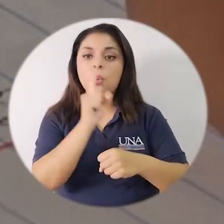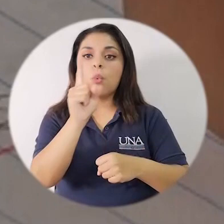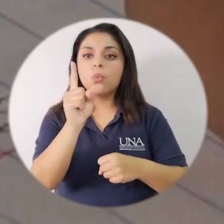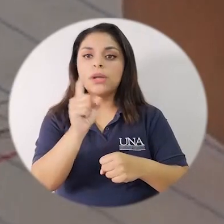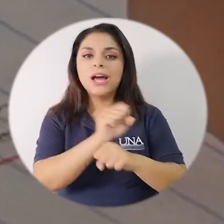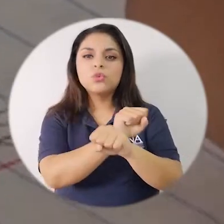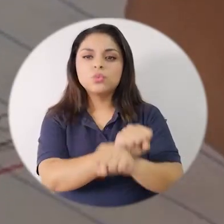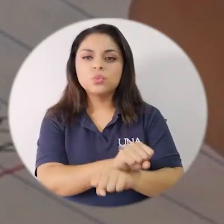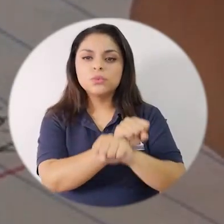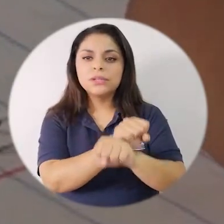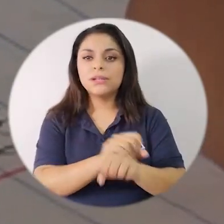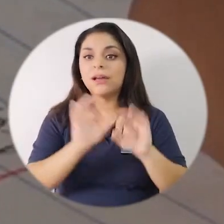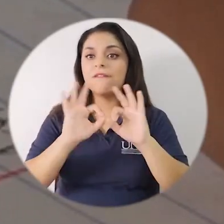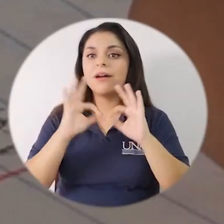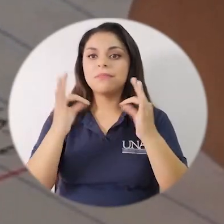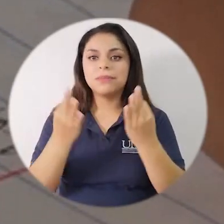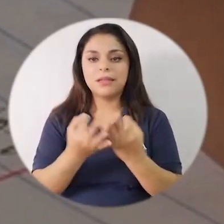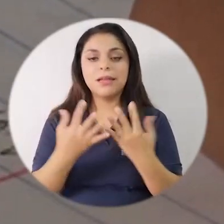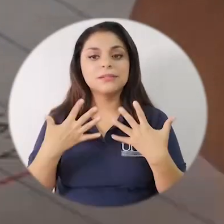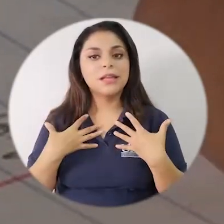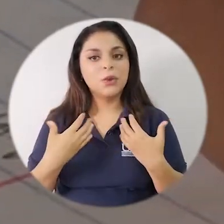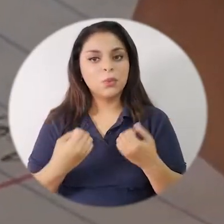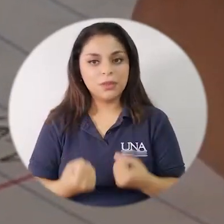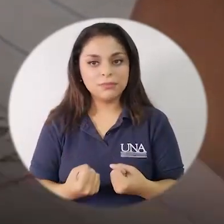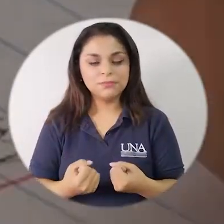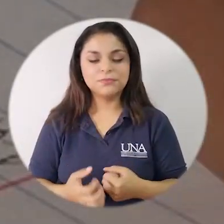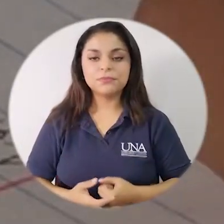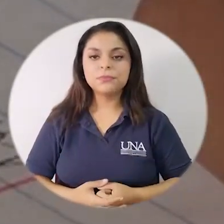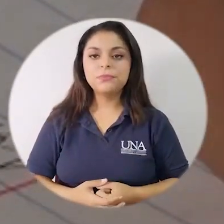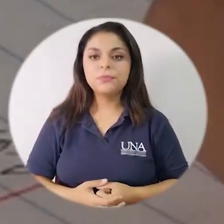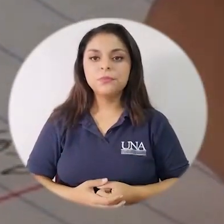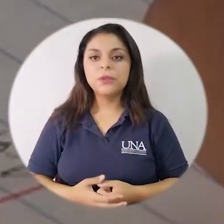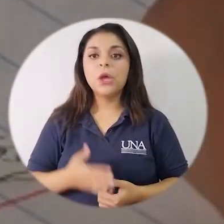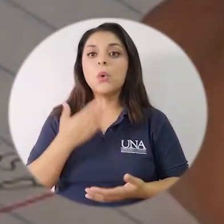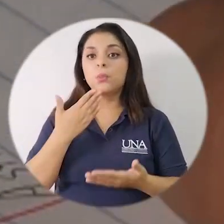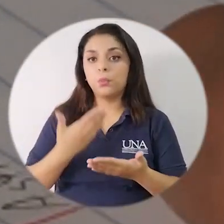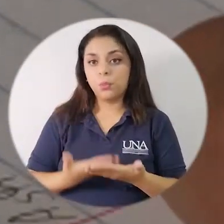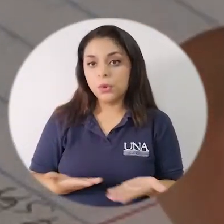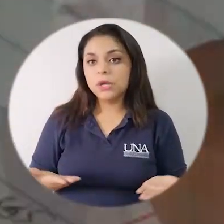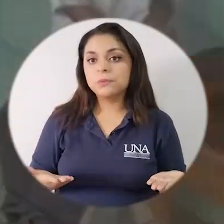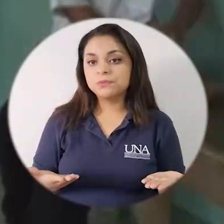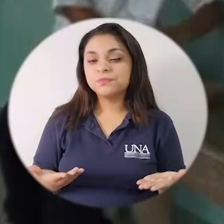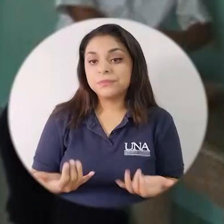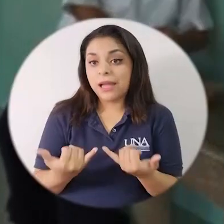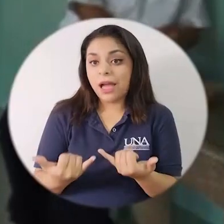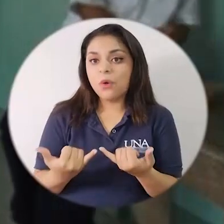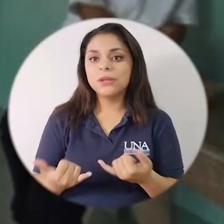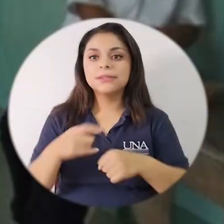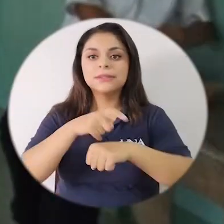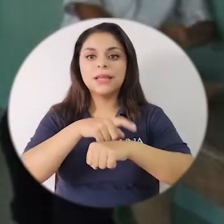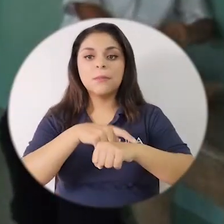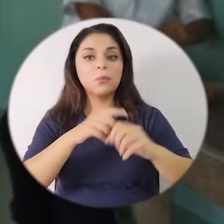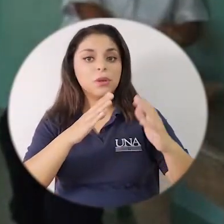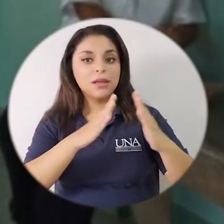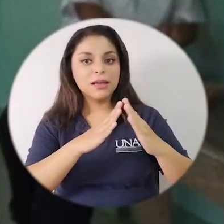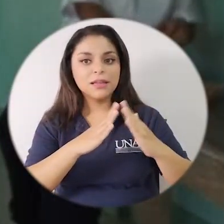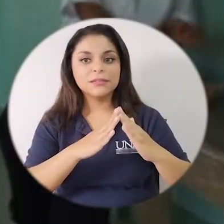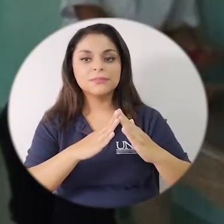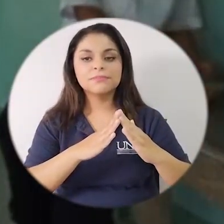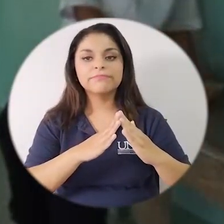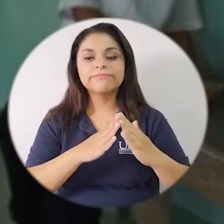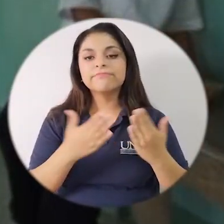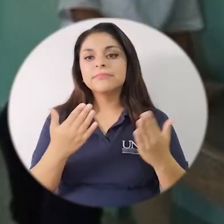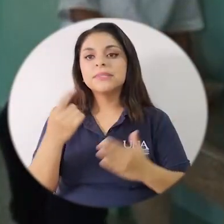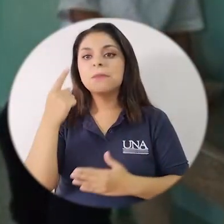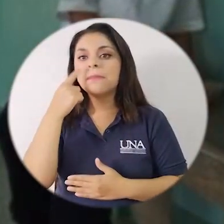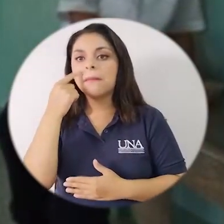saludable? Ok, ¿cómo construir una rutina familiar saludable? Pues bien, hay tiempo, ahorita en tiempo en casa,